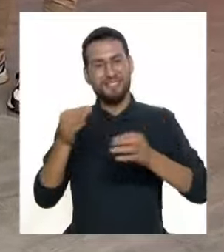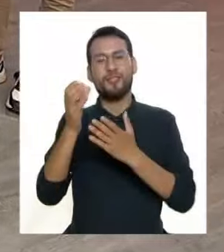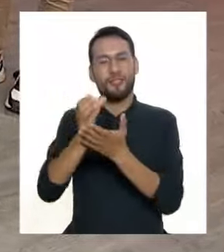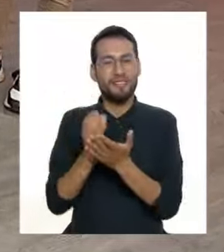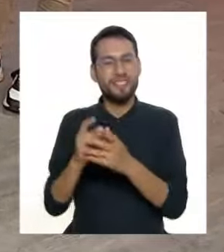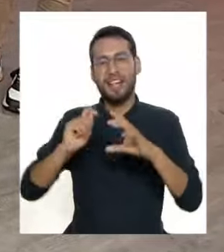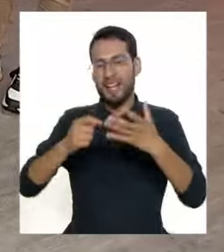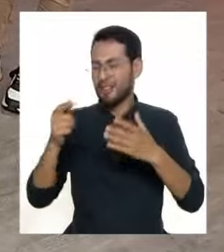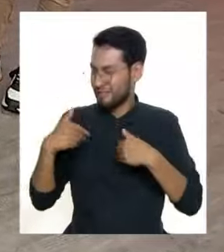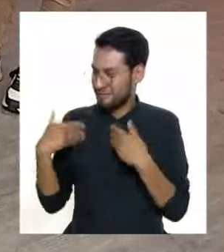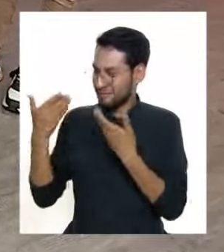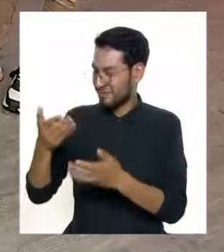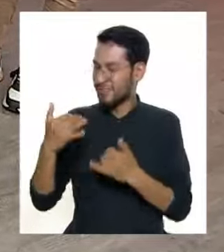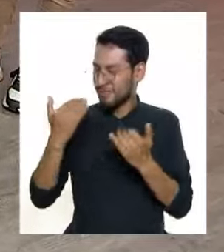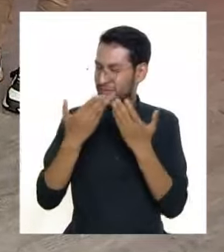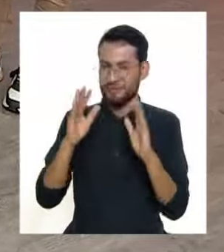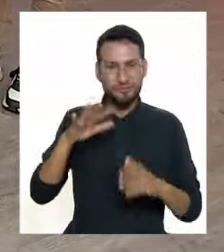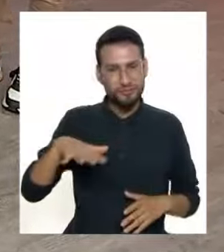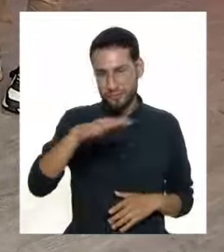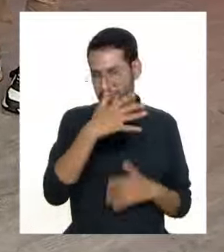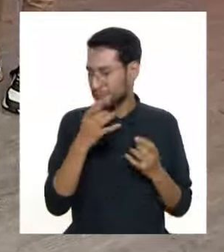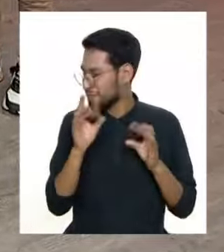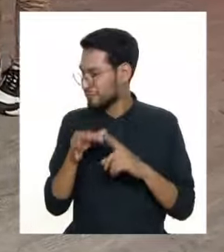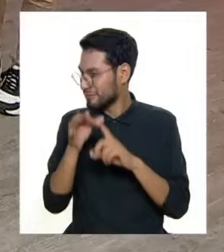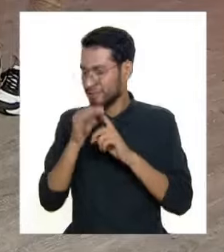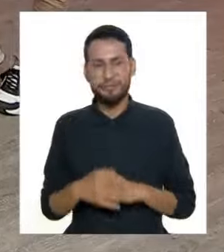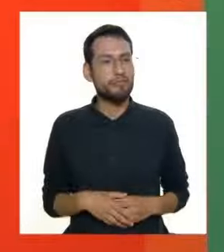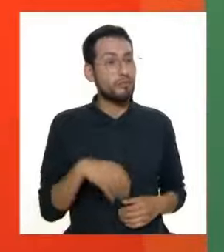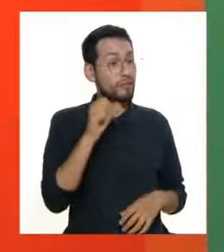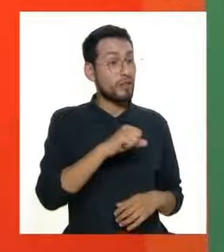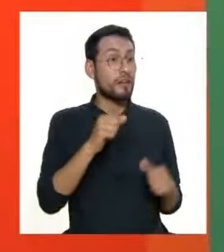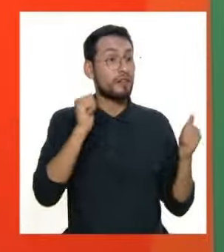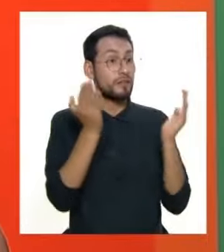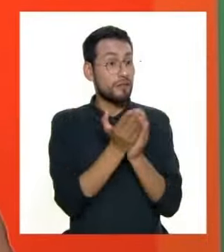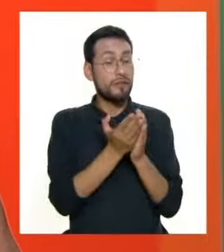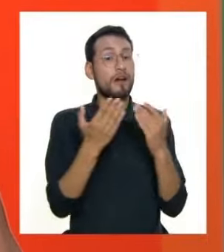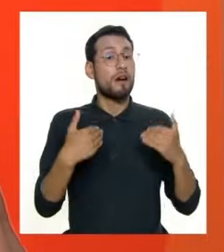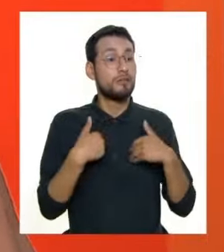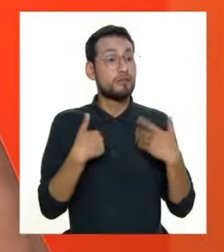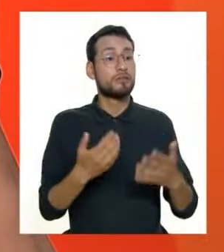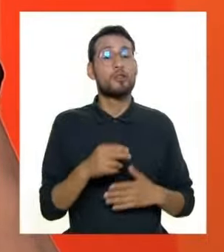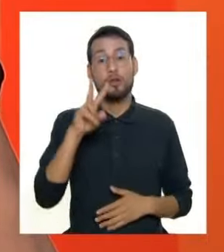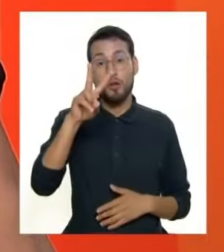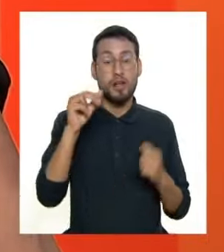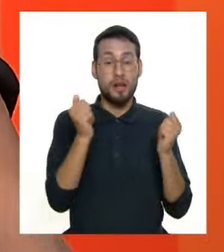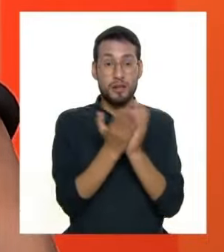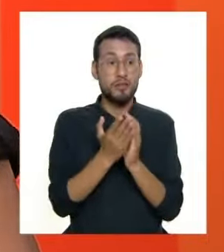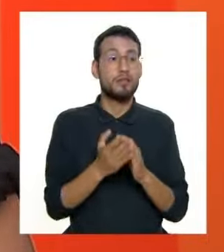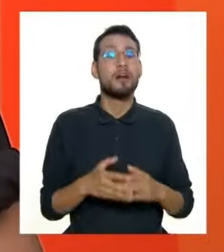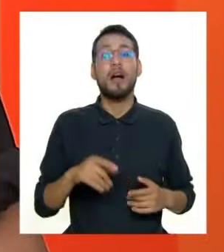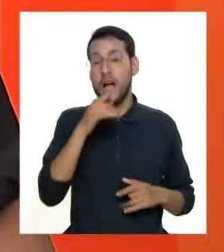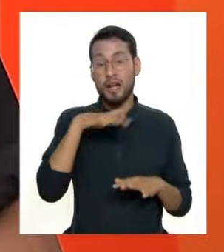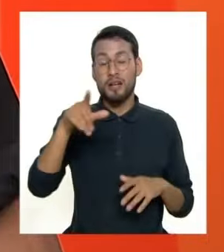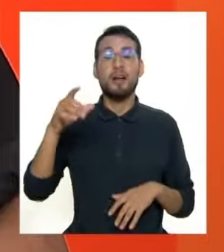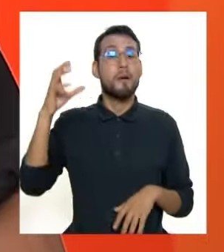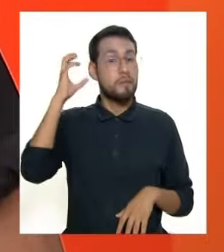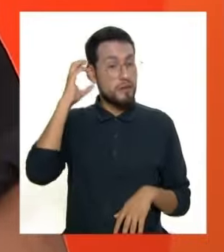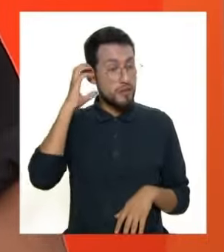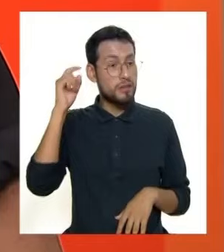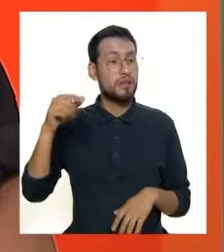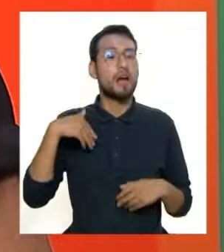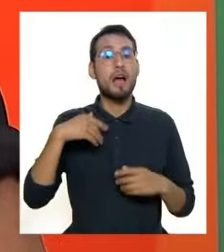los talleres, si estás ahorita abriendo alguno en especial? Sí. En abril, arrancamos el 2 de abril en Campo Abierto Miraflores,